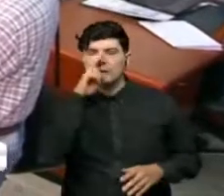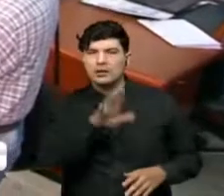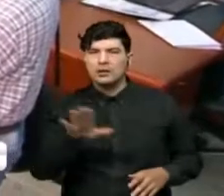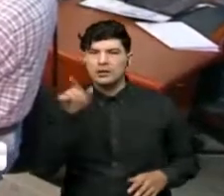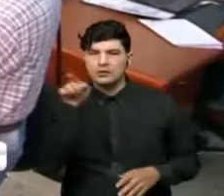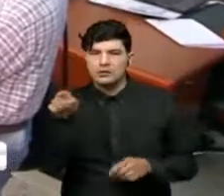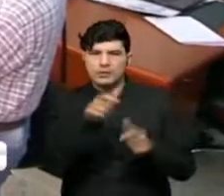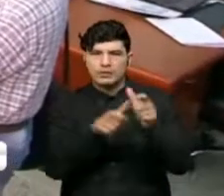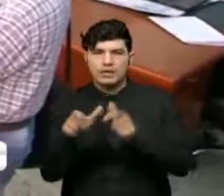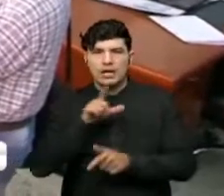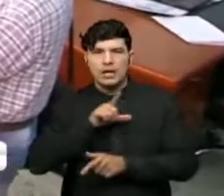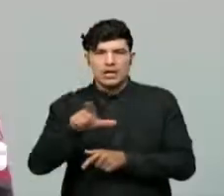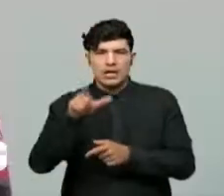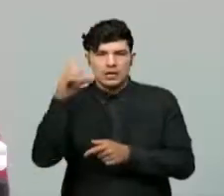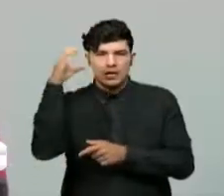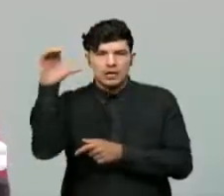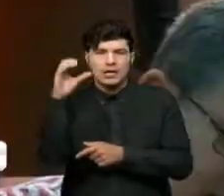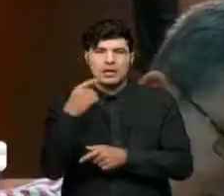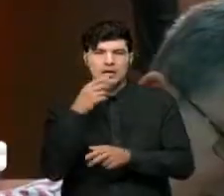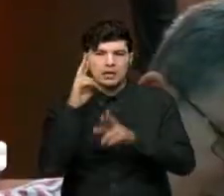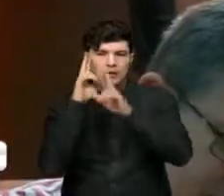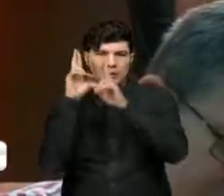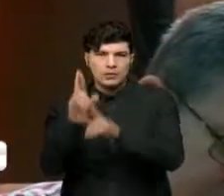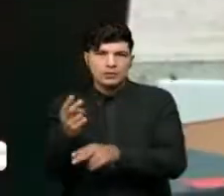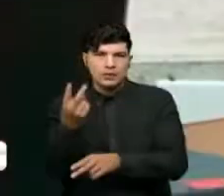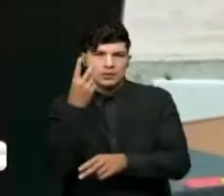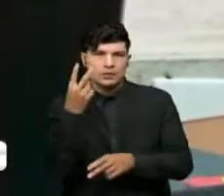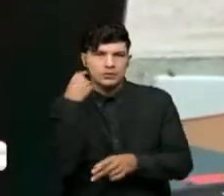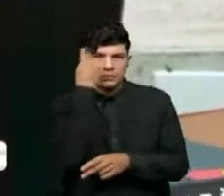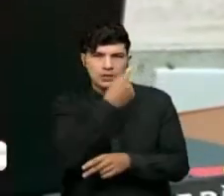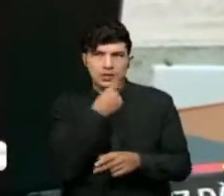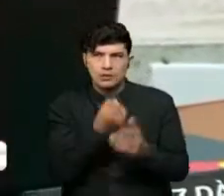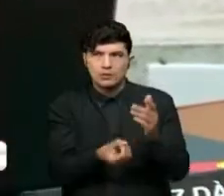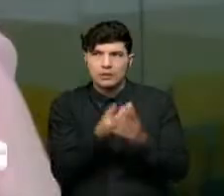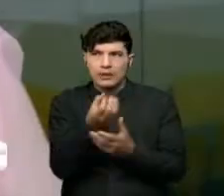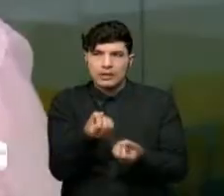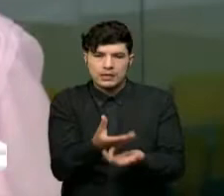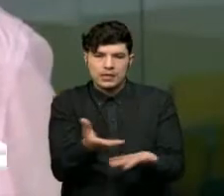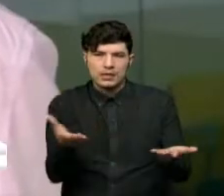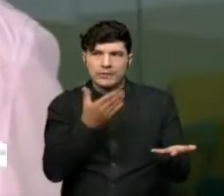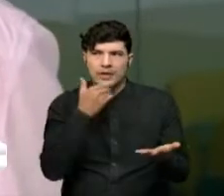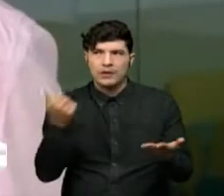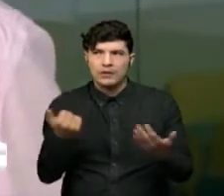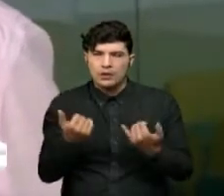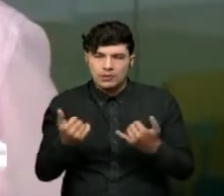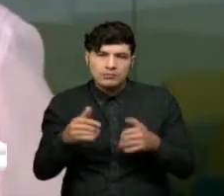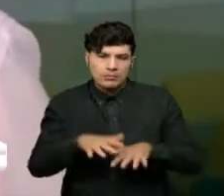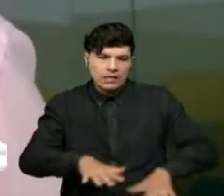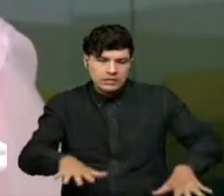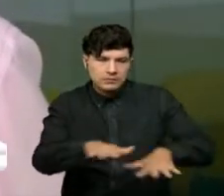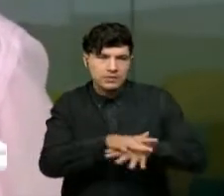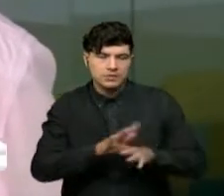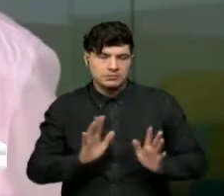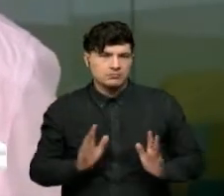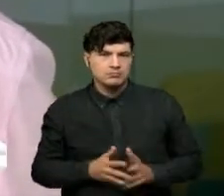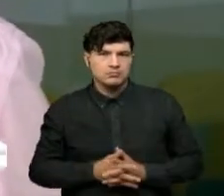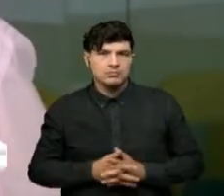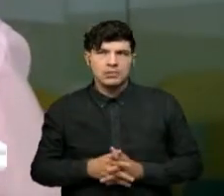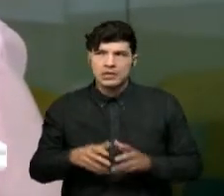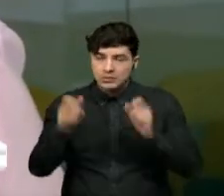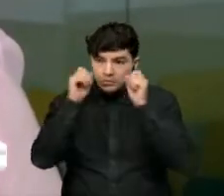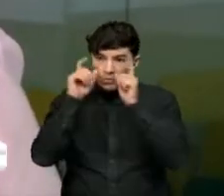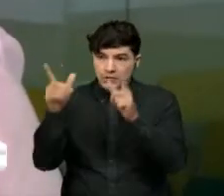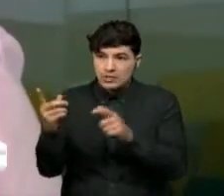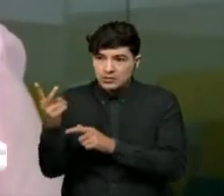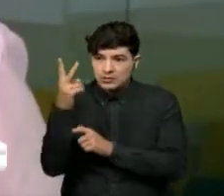cucuteños resaltaron además que las dos caras nuevas que llegan al senado oxigena en este espacio pero la verdad toma por sorpresa cada vez